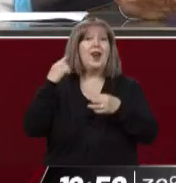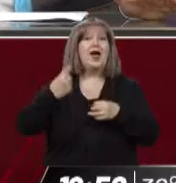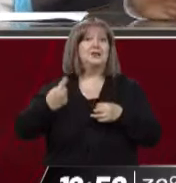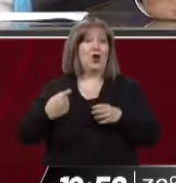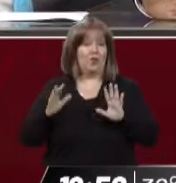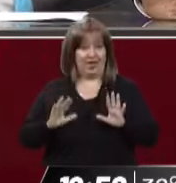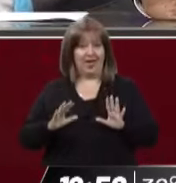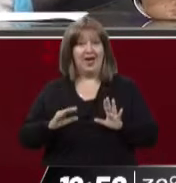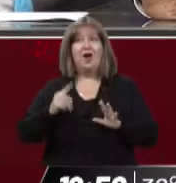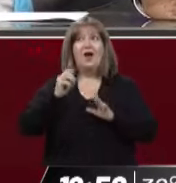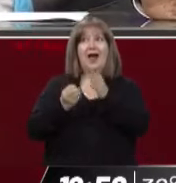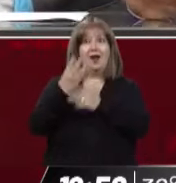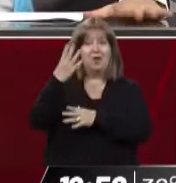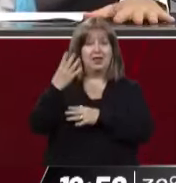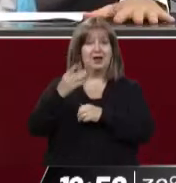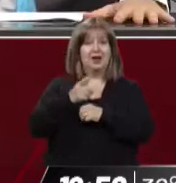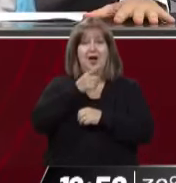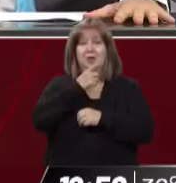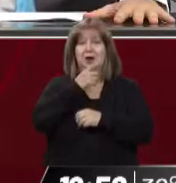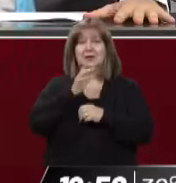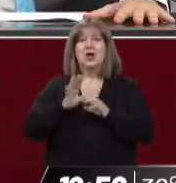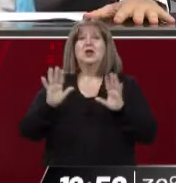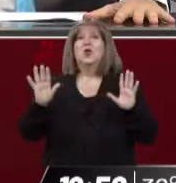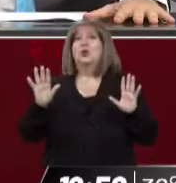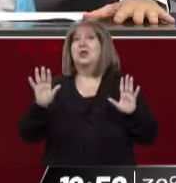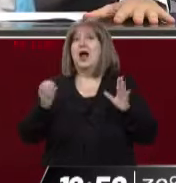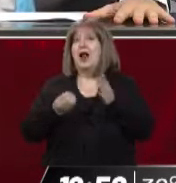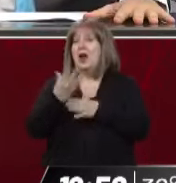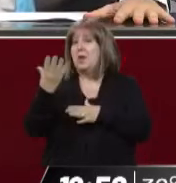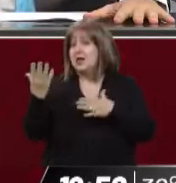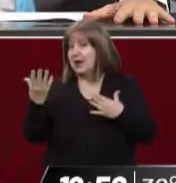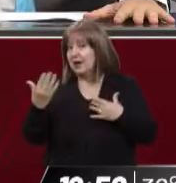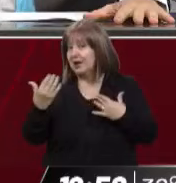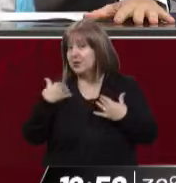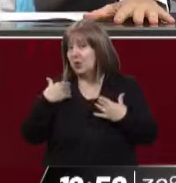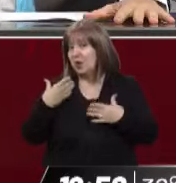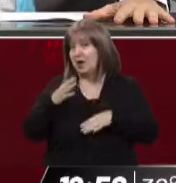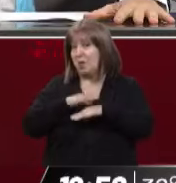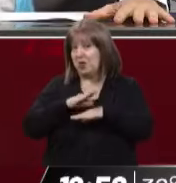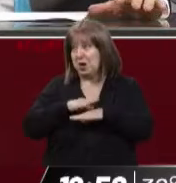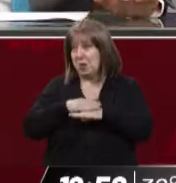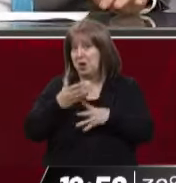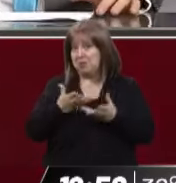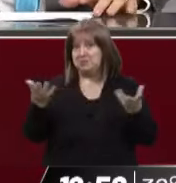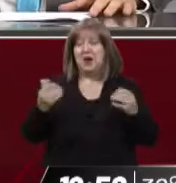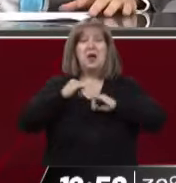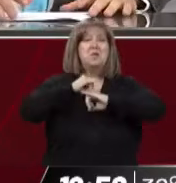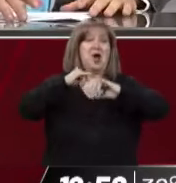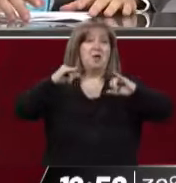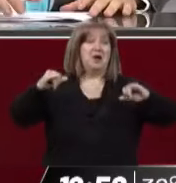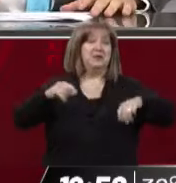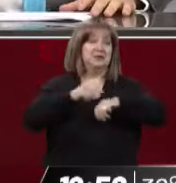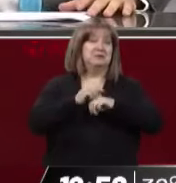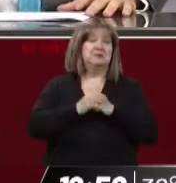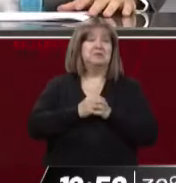curro también, ¿no? Me han dicho que ha habido un poco de corrupción. ¿Cómo negarlo, no? Pero no tengo pruebas, Julián. Entonces, bueno,